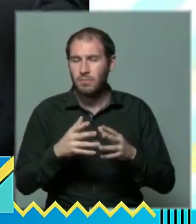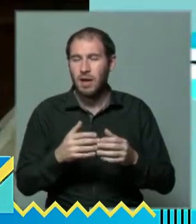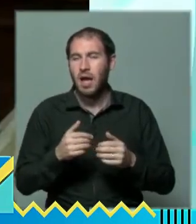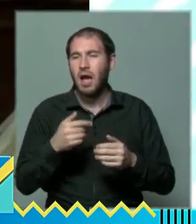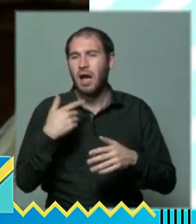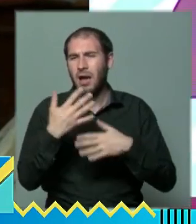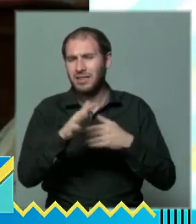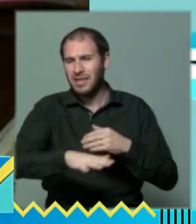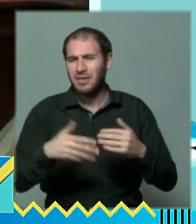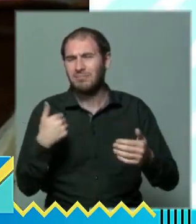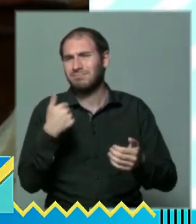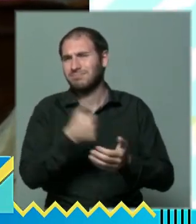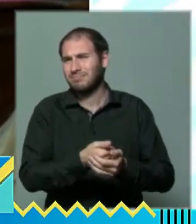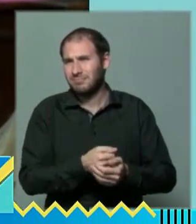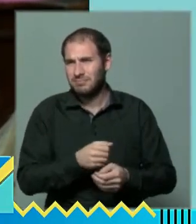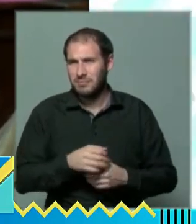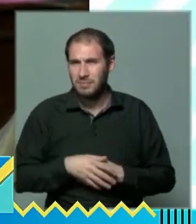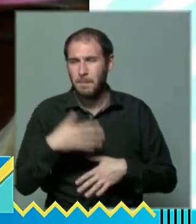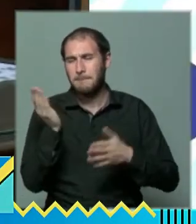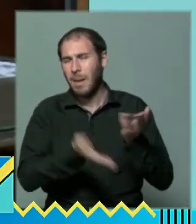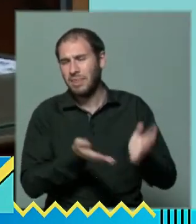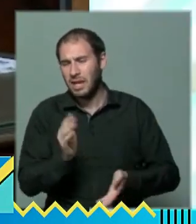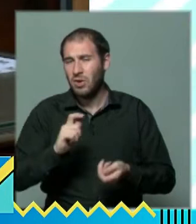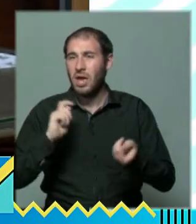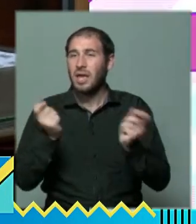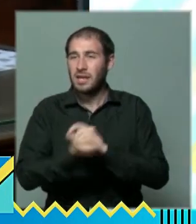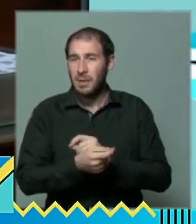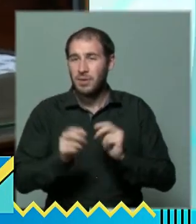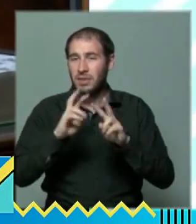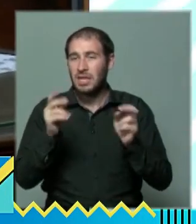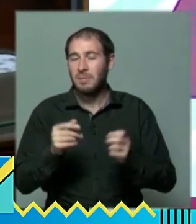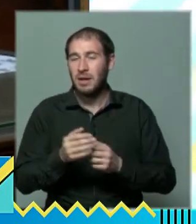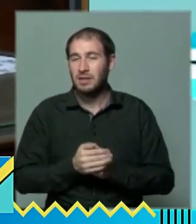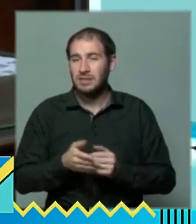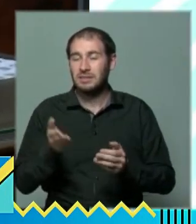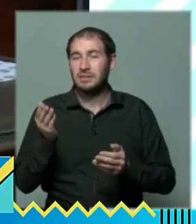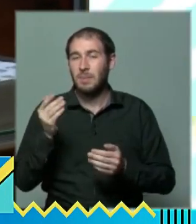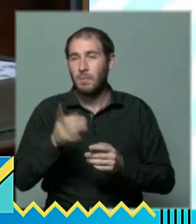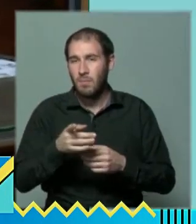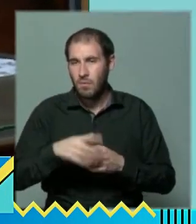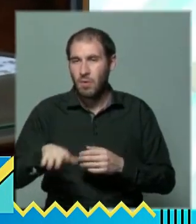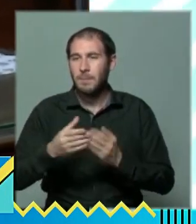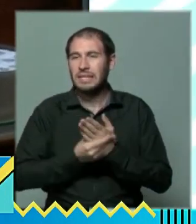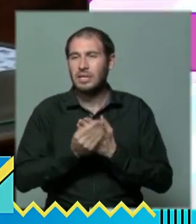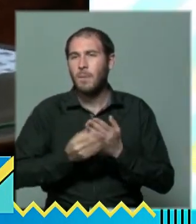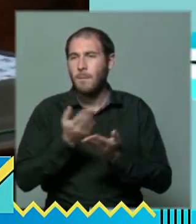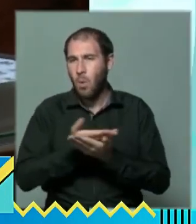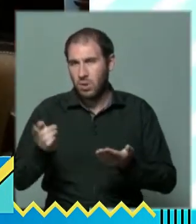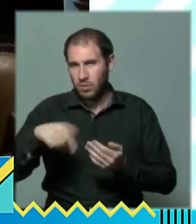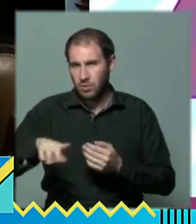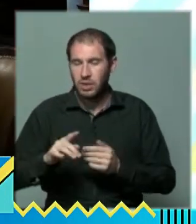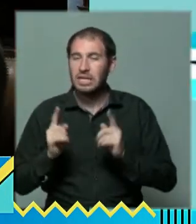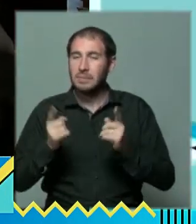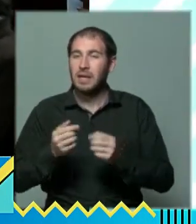y de maltrato infantil, una modificación en el tema de las funciones de los asesores en el Ministerio Público,